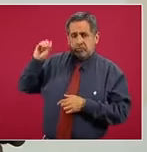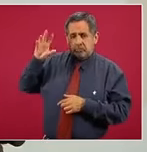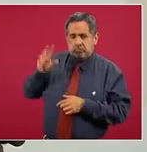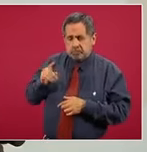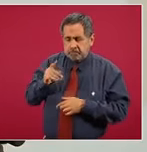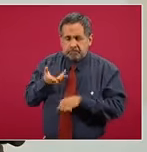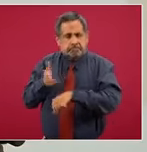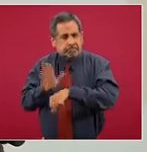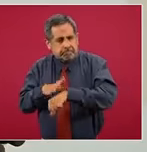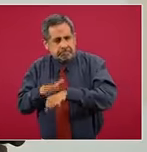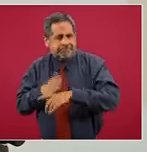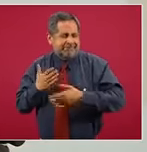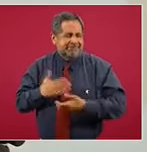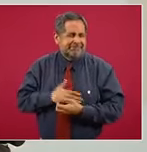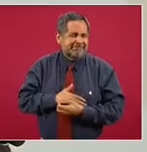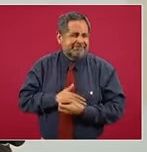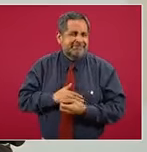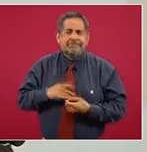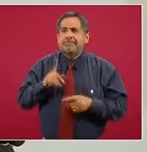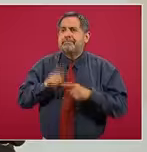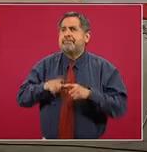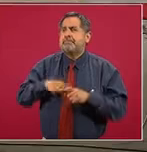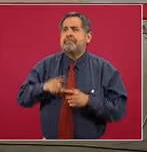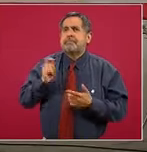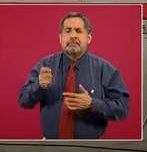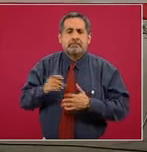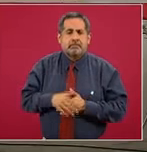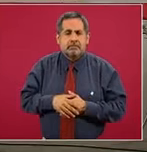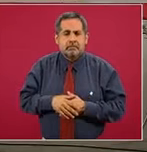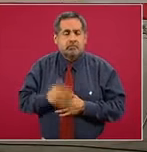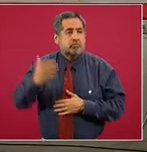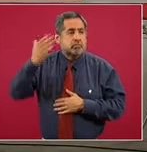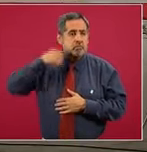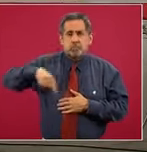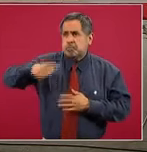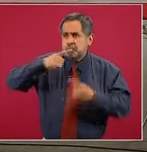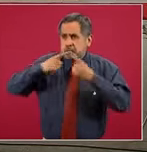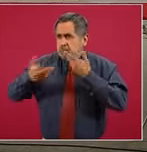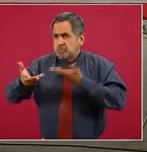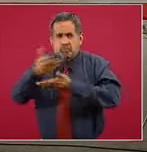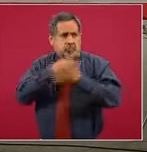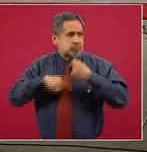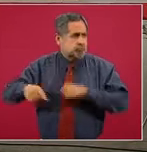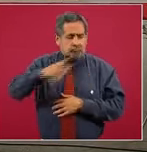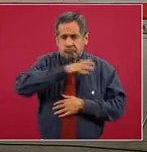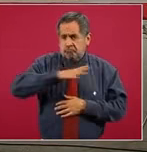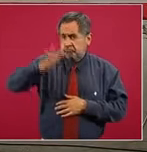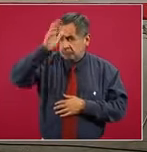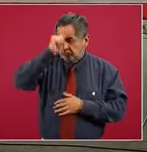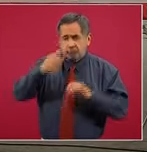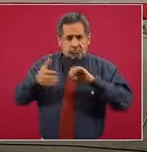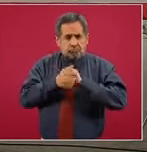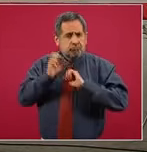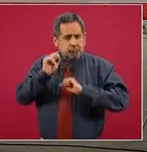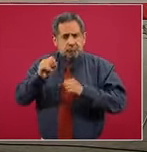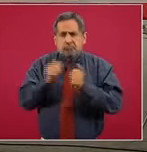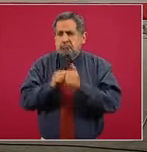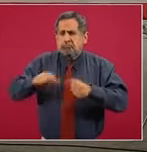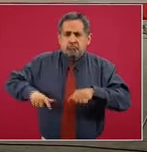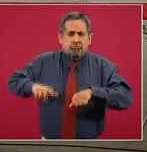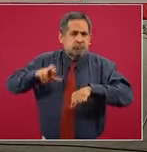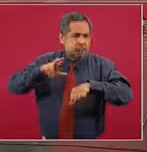epidémico, que además fue hablado, compartido y consensuado tanto con